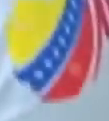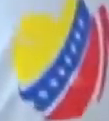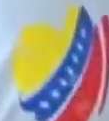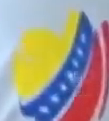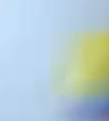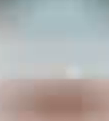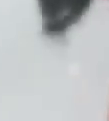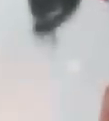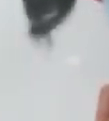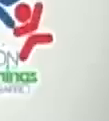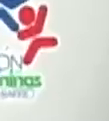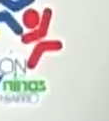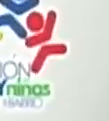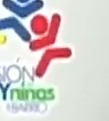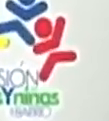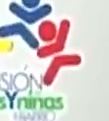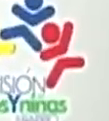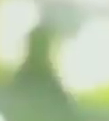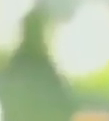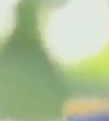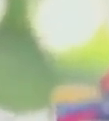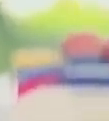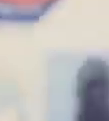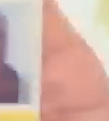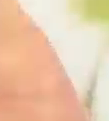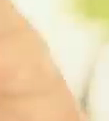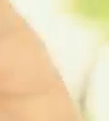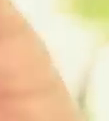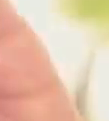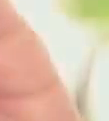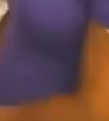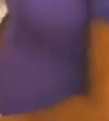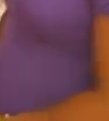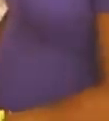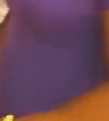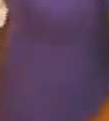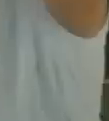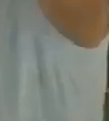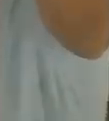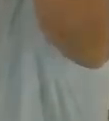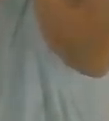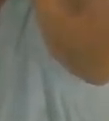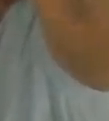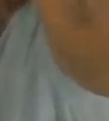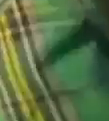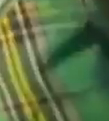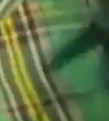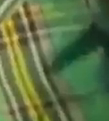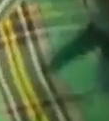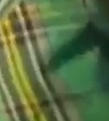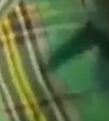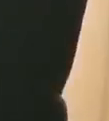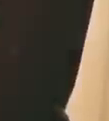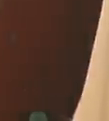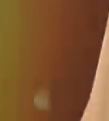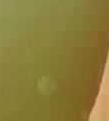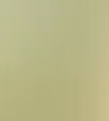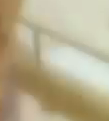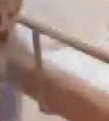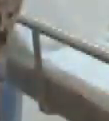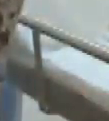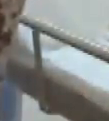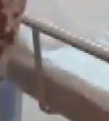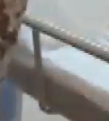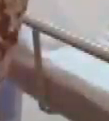Las misiones y grandes misiones son la fórmula antiburocrática de la revolución bolivariana de nuestro comandante